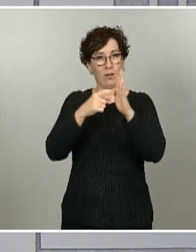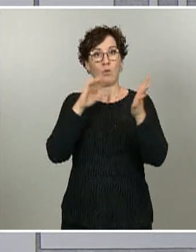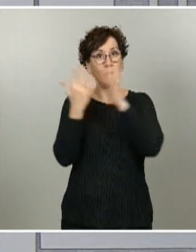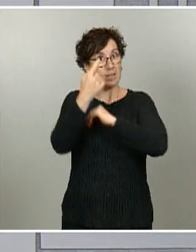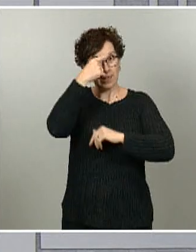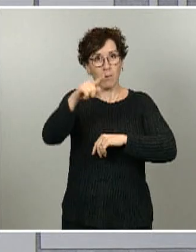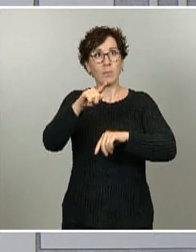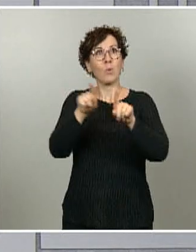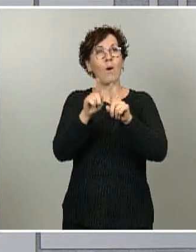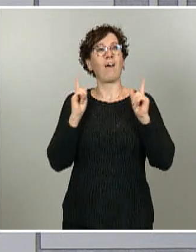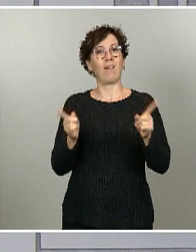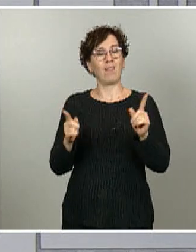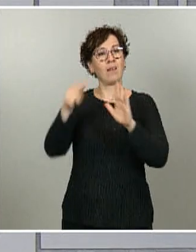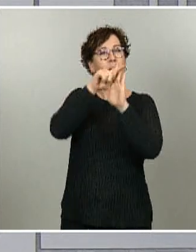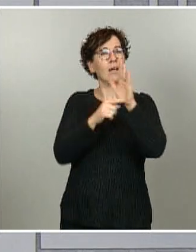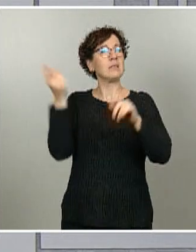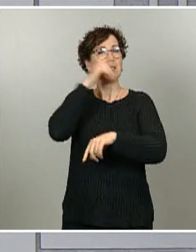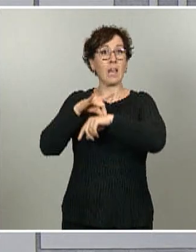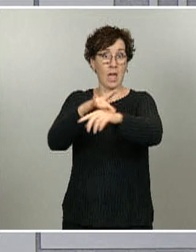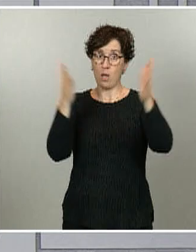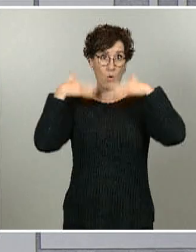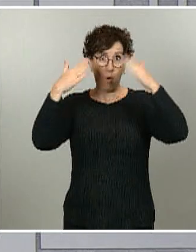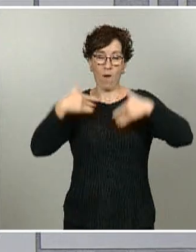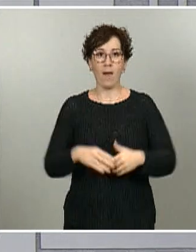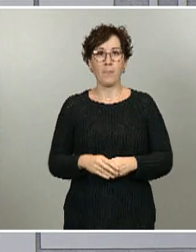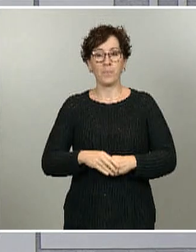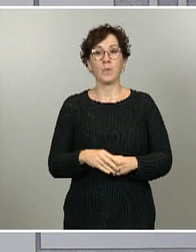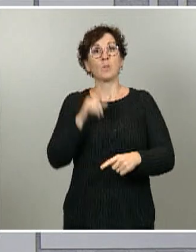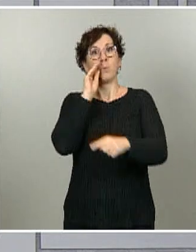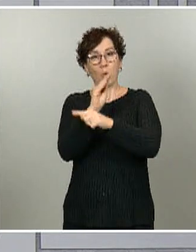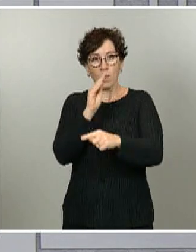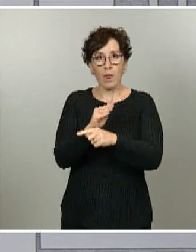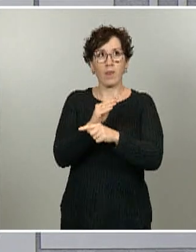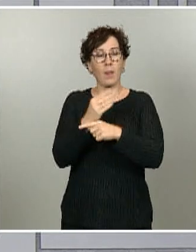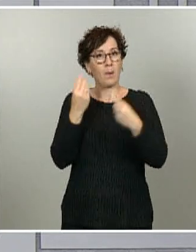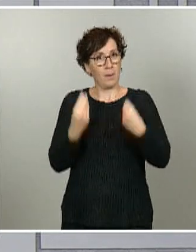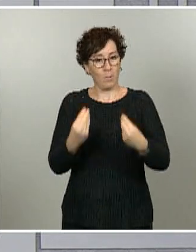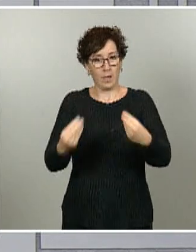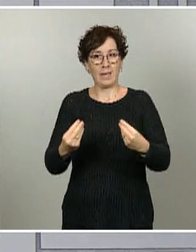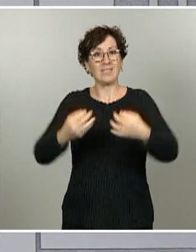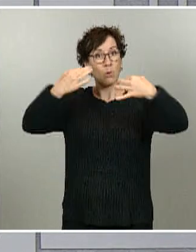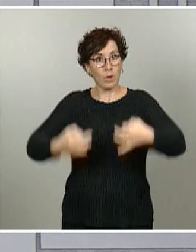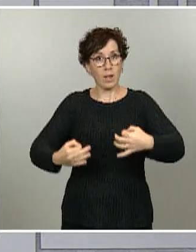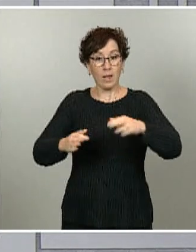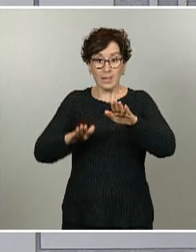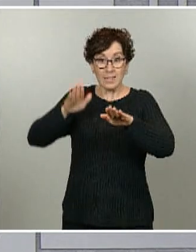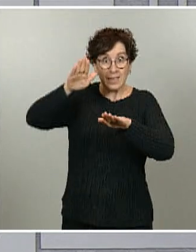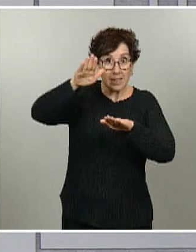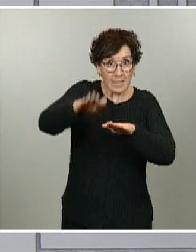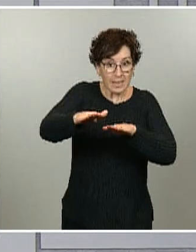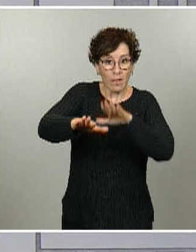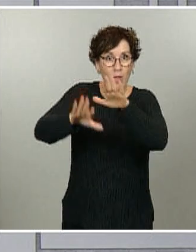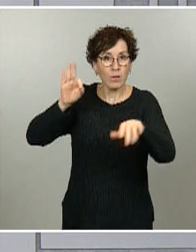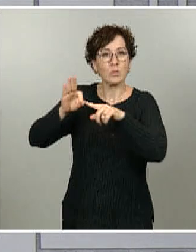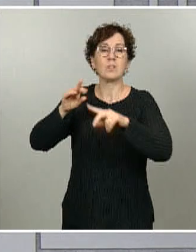previo ni preciso. Por tanto, prudencia, cautela y seguridad, y cada paso que damos es un paso seguro. Cada paso que damos es un paso